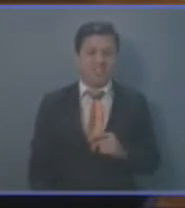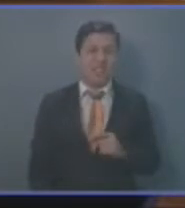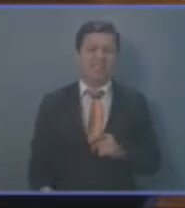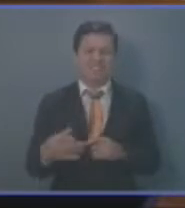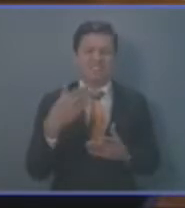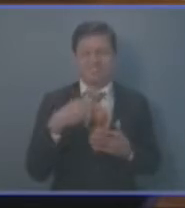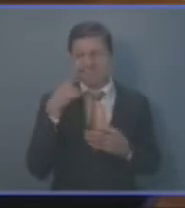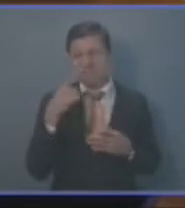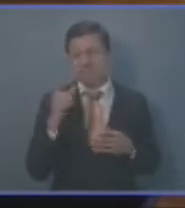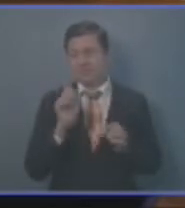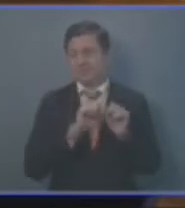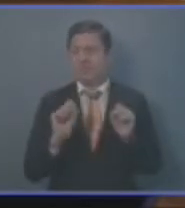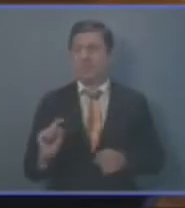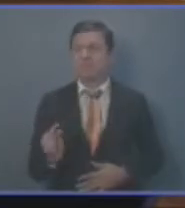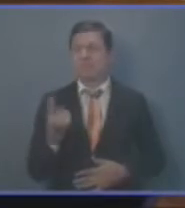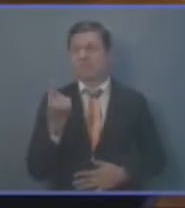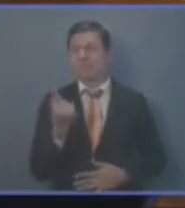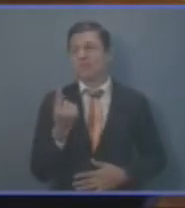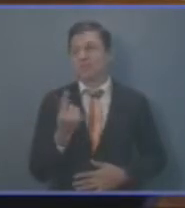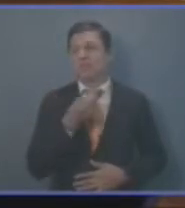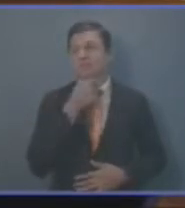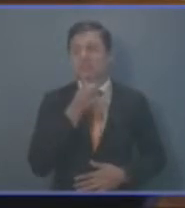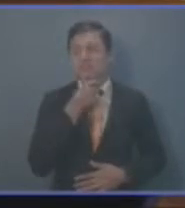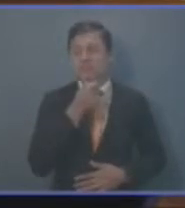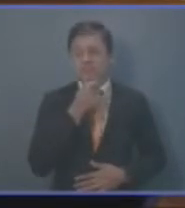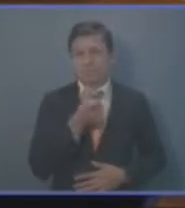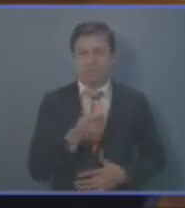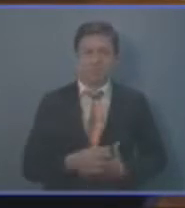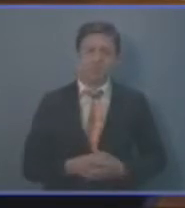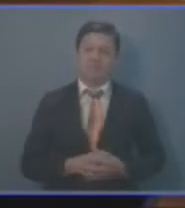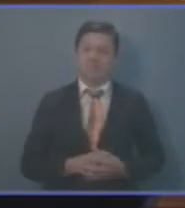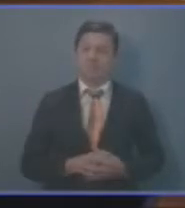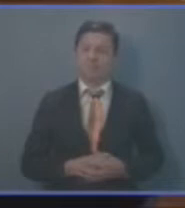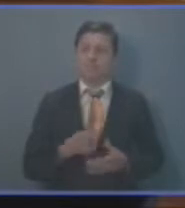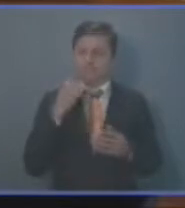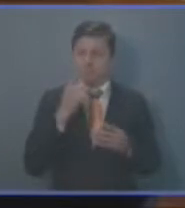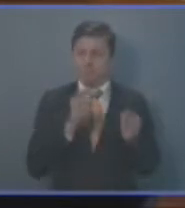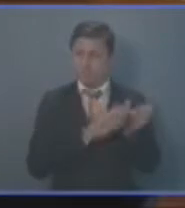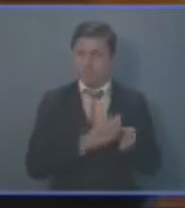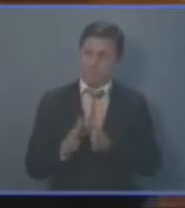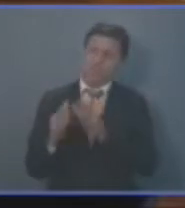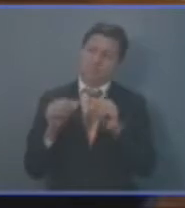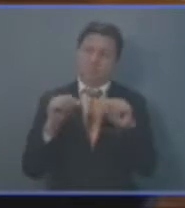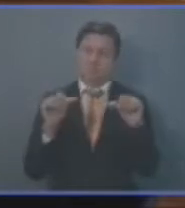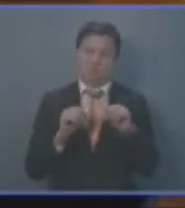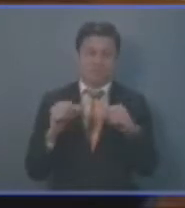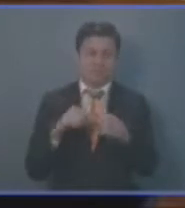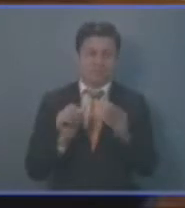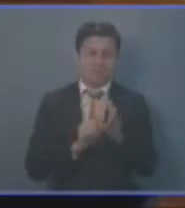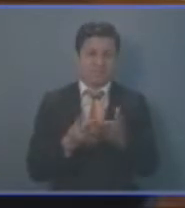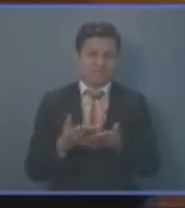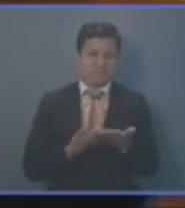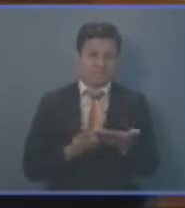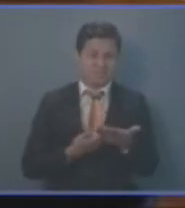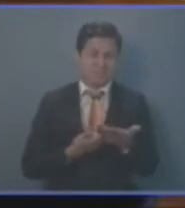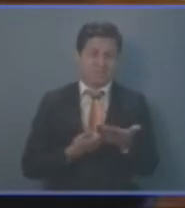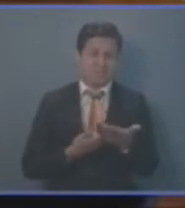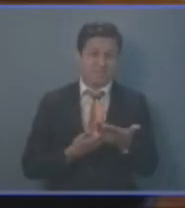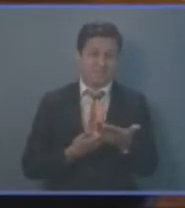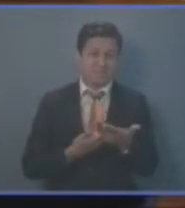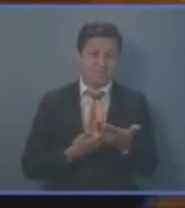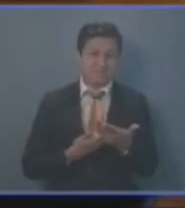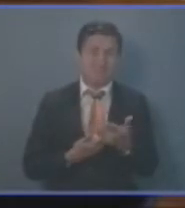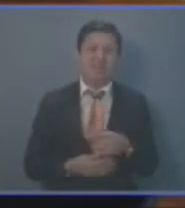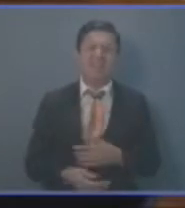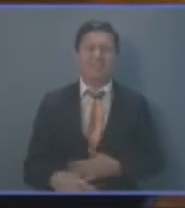Capítulo 6, Sistema Único de Información en Salud, Organización, artículo 24. Créase